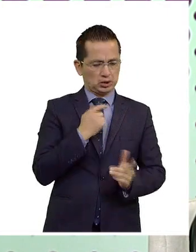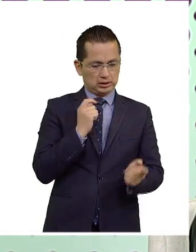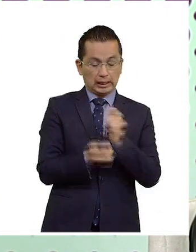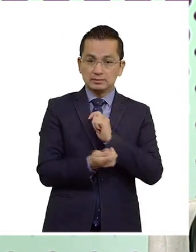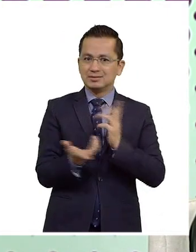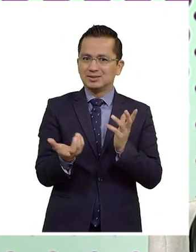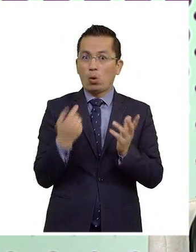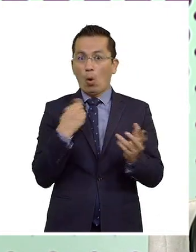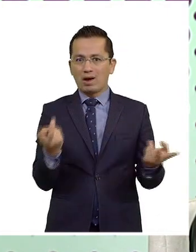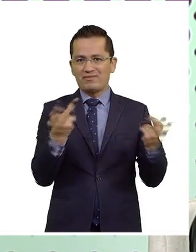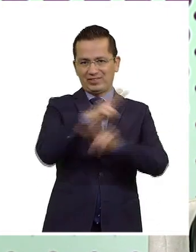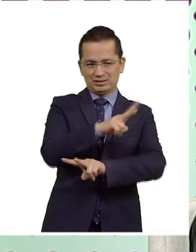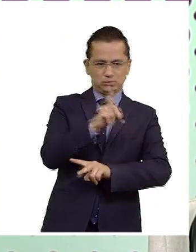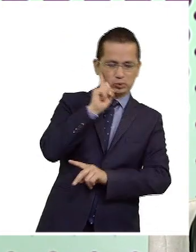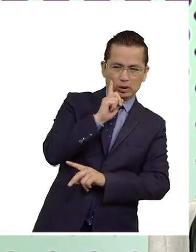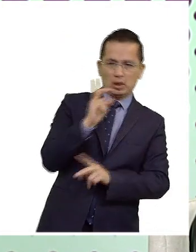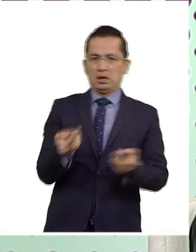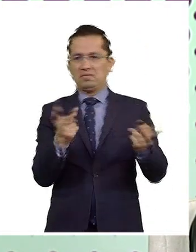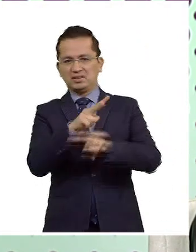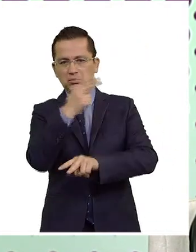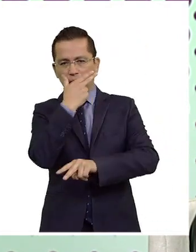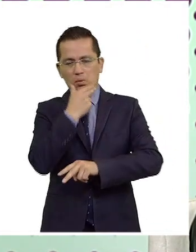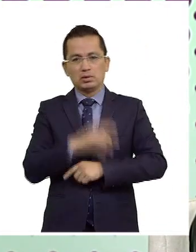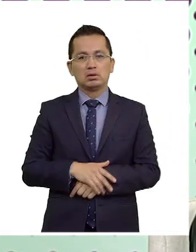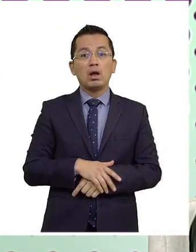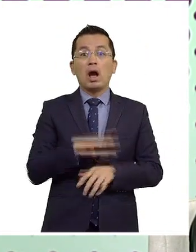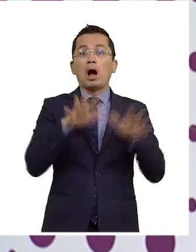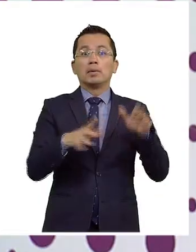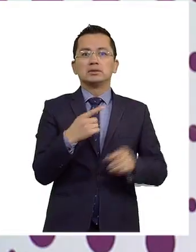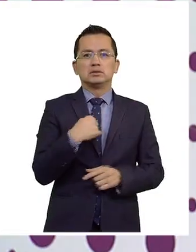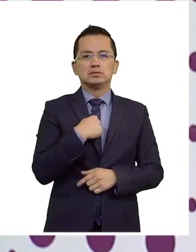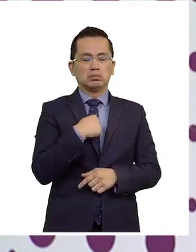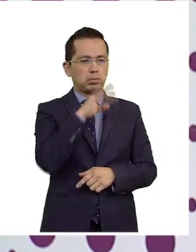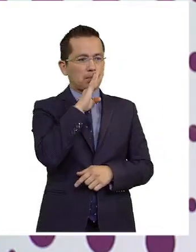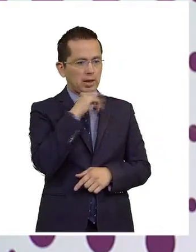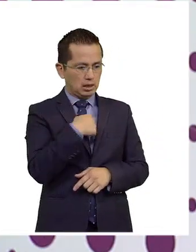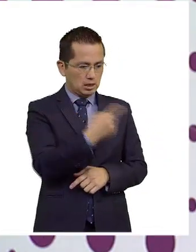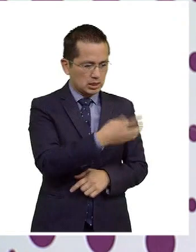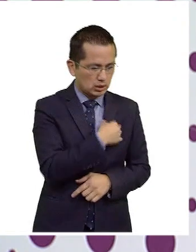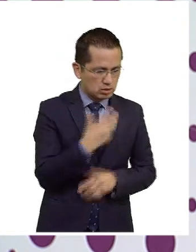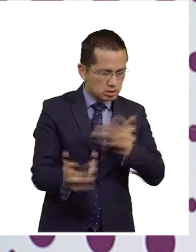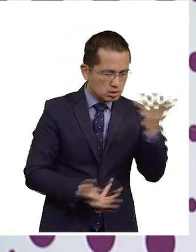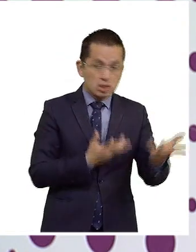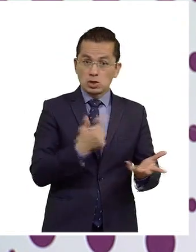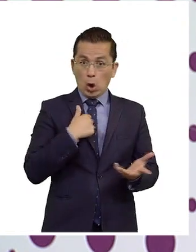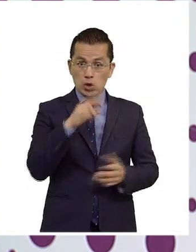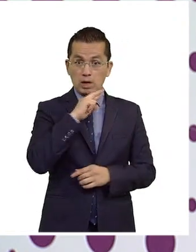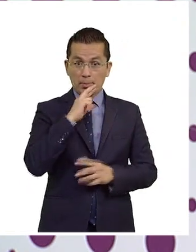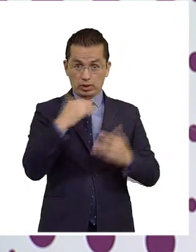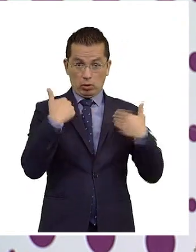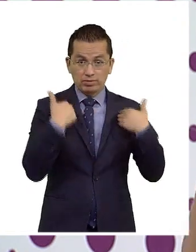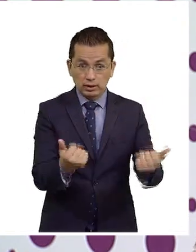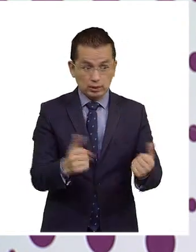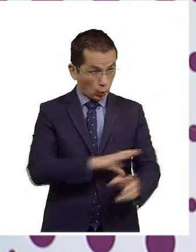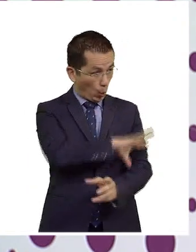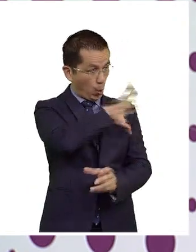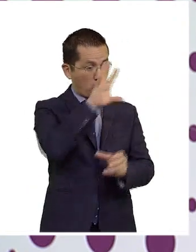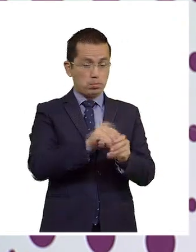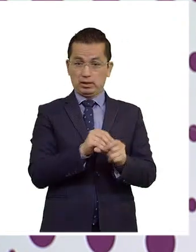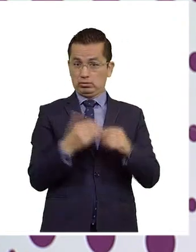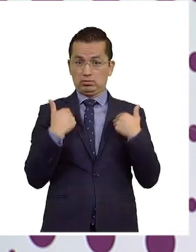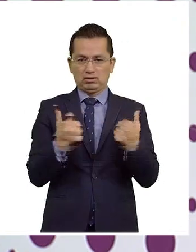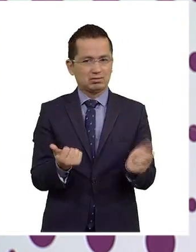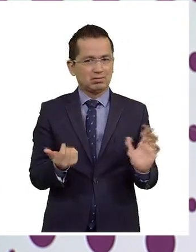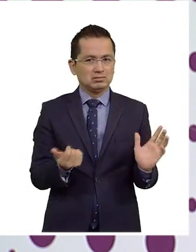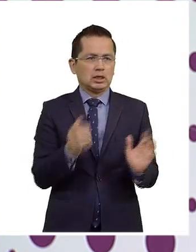mamá, pues difícilmente, o sea, no vas a entender de primera instancia todo. Claro. Pero justamente entonces buscas